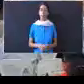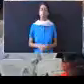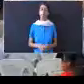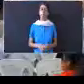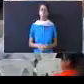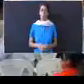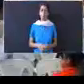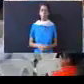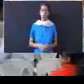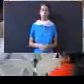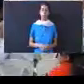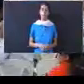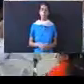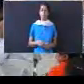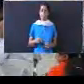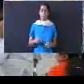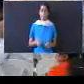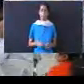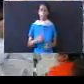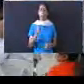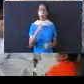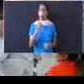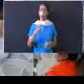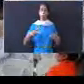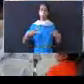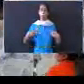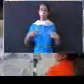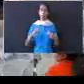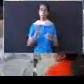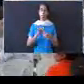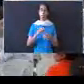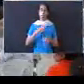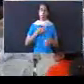Necesita más de ti